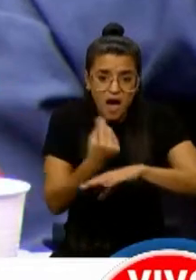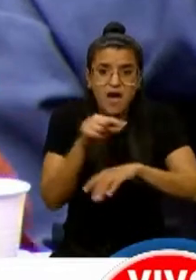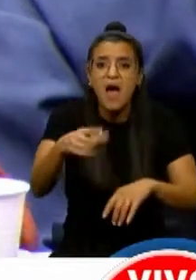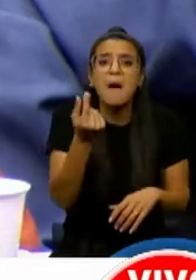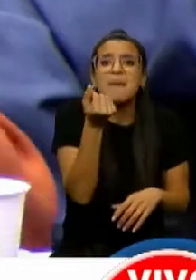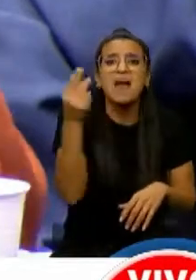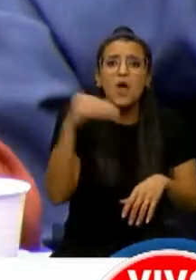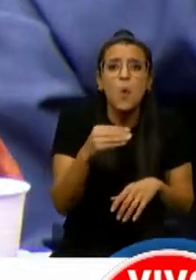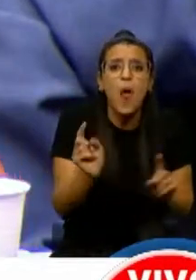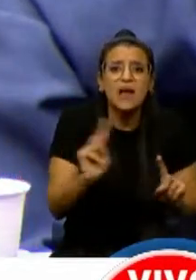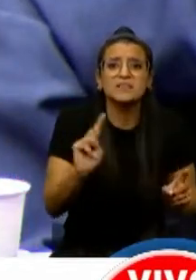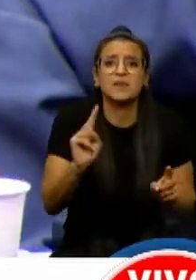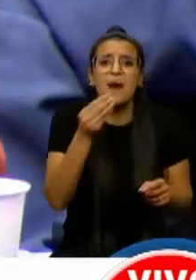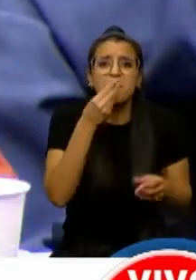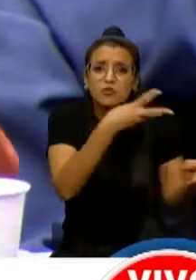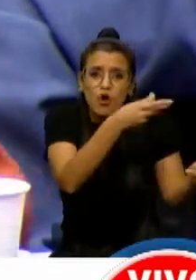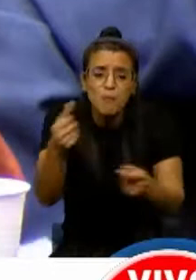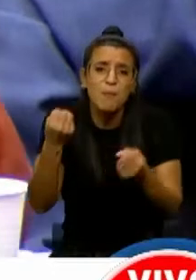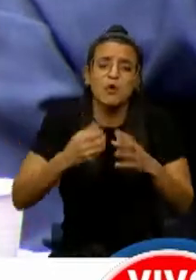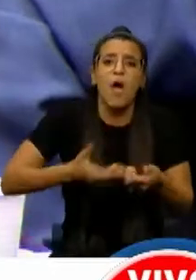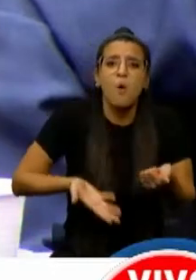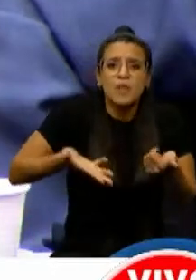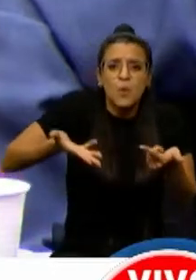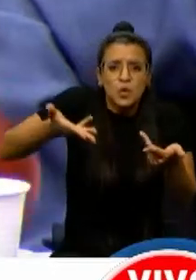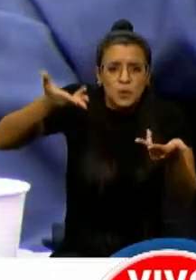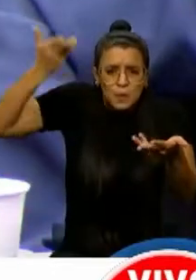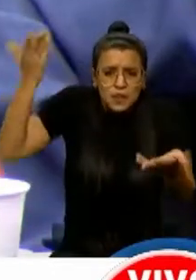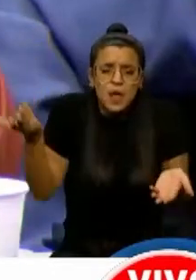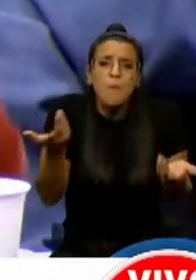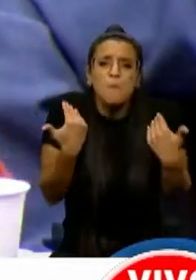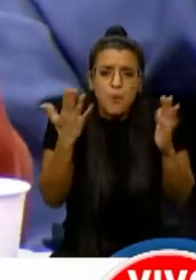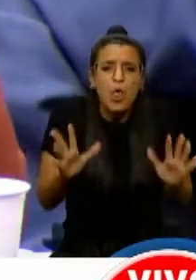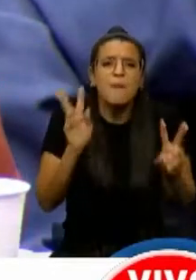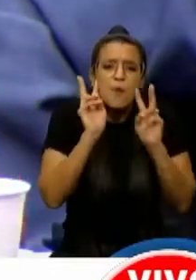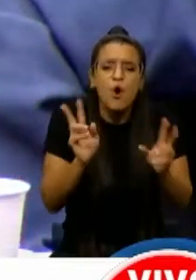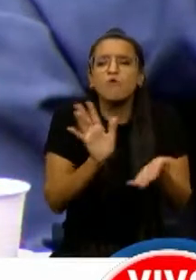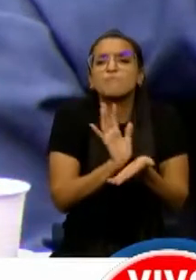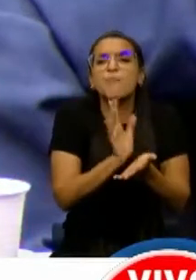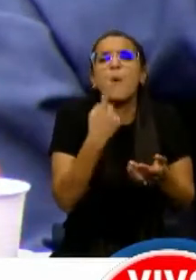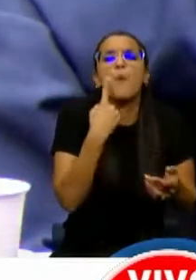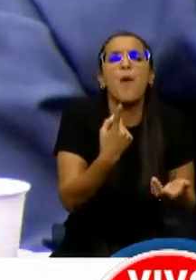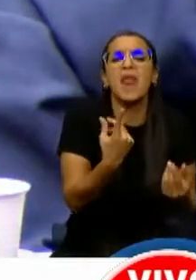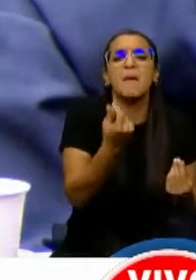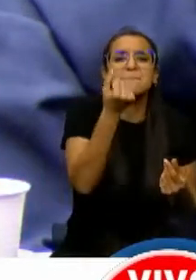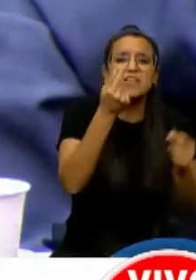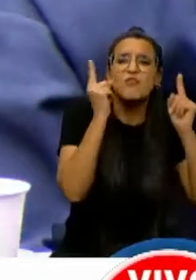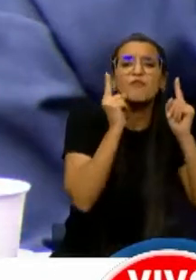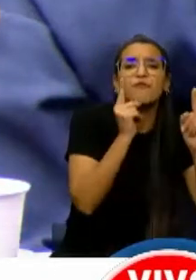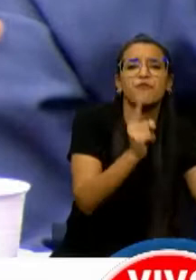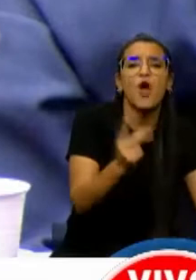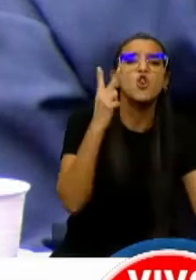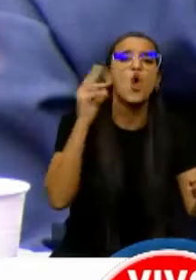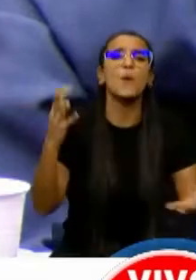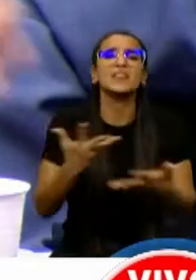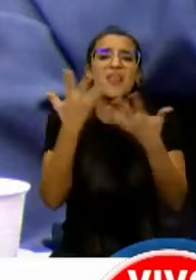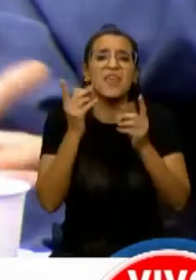alcanza la plata para comprar los alimentos, porque aumentan, podamos fijar los precios y no aumentarlos por 90